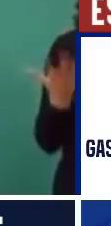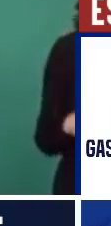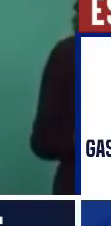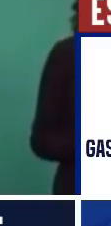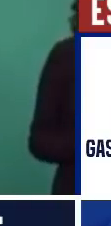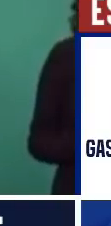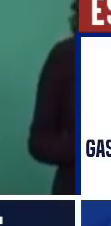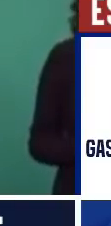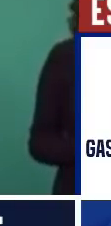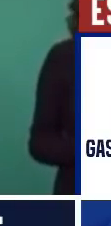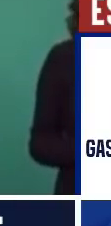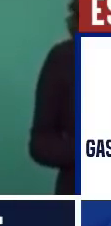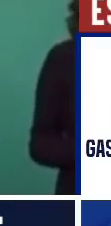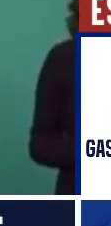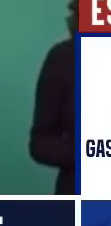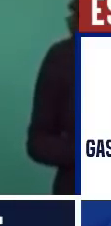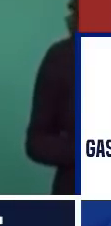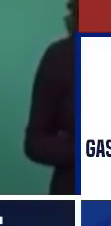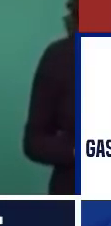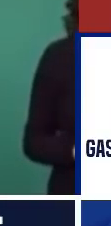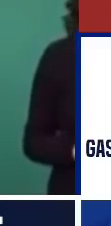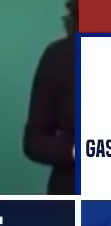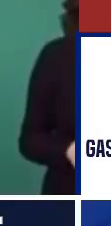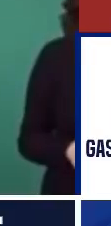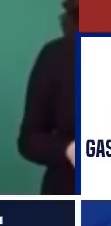Hace unos días.